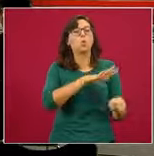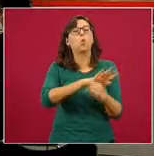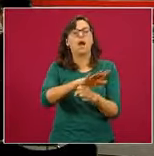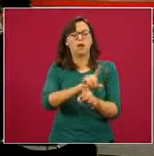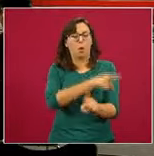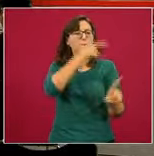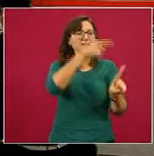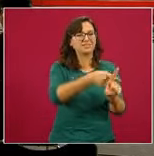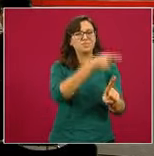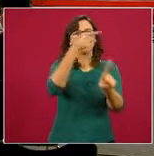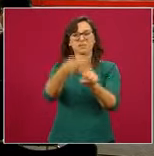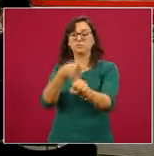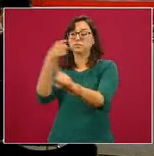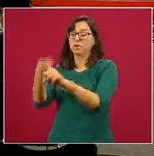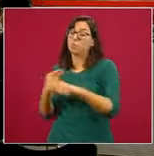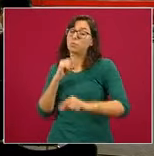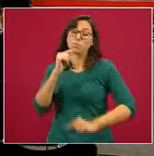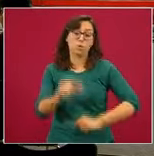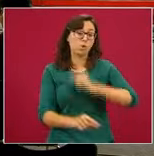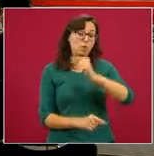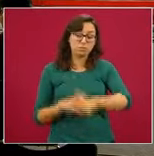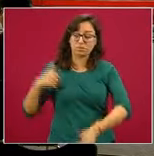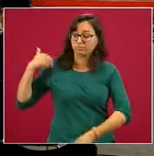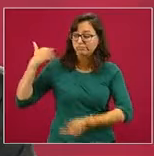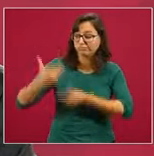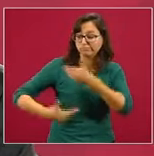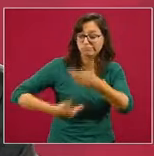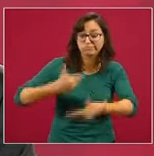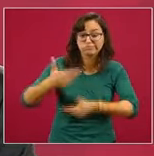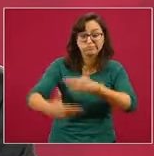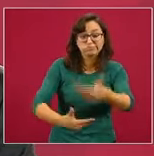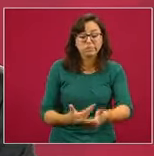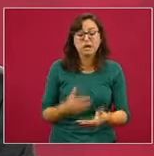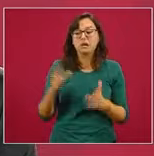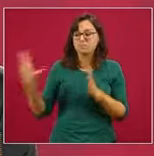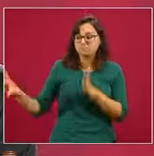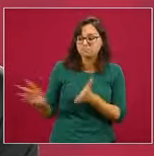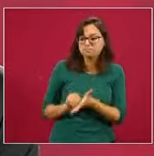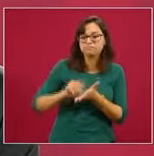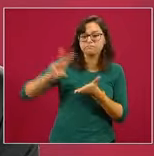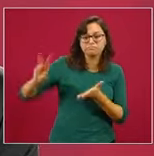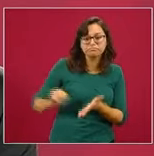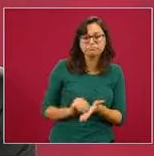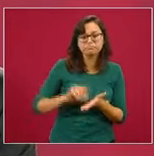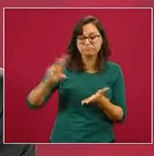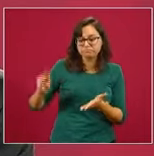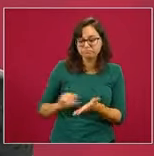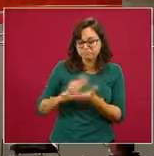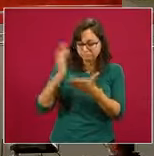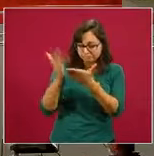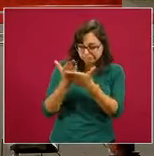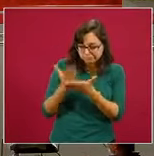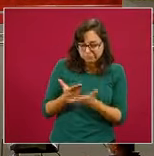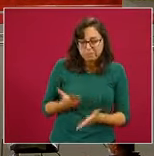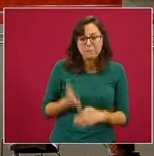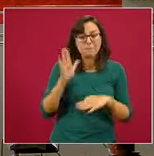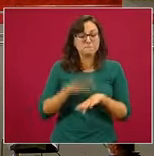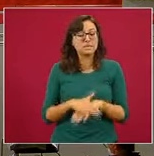surgiendo la evidencia científica, se van incorporando los elementos de certidumbre y, en su momento, con